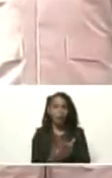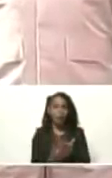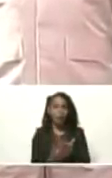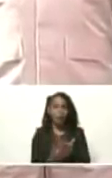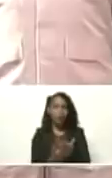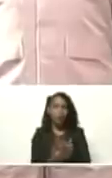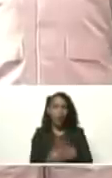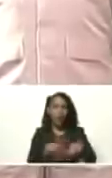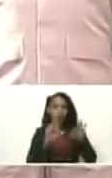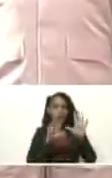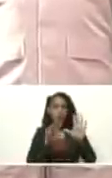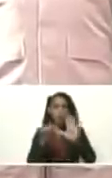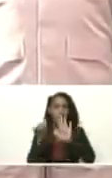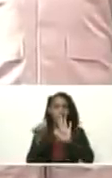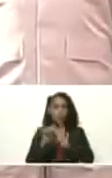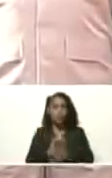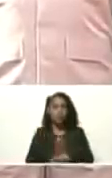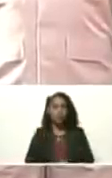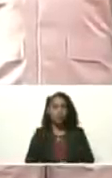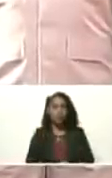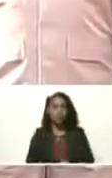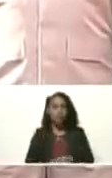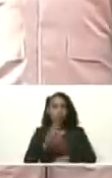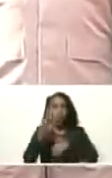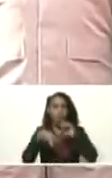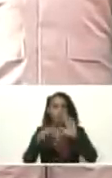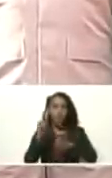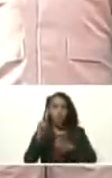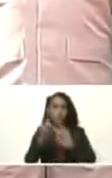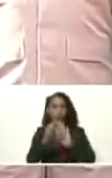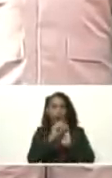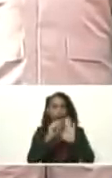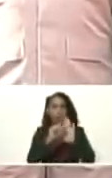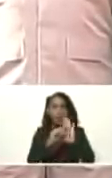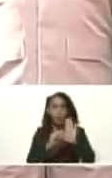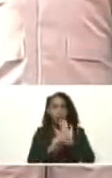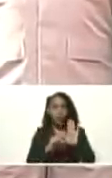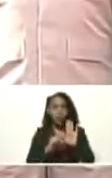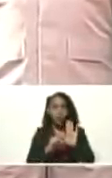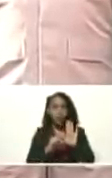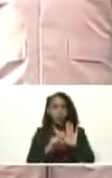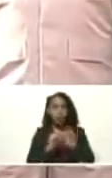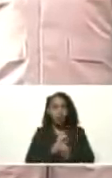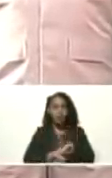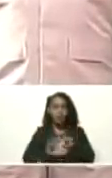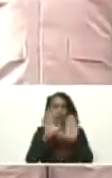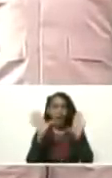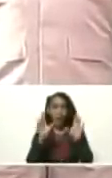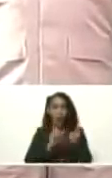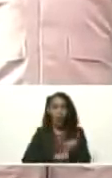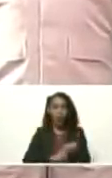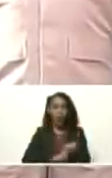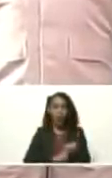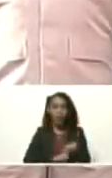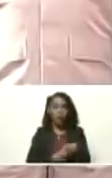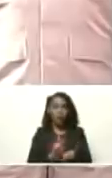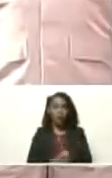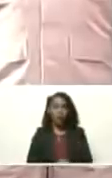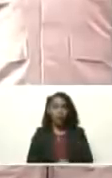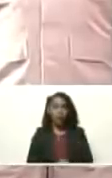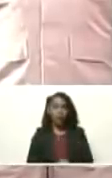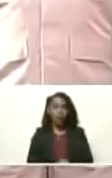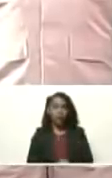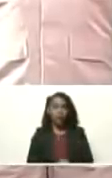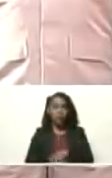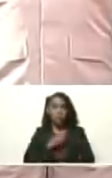al 86, 12 artículos definiendo el carácter, la